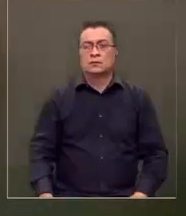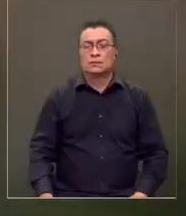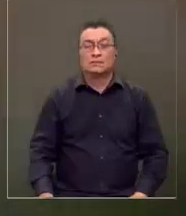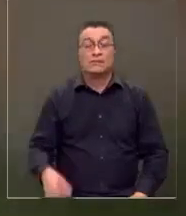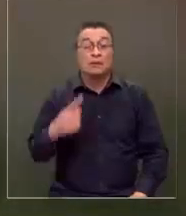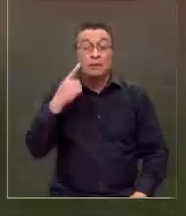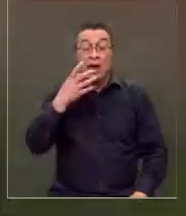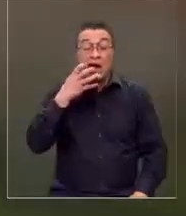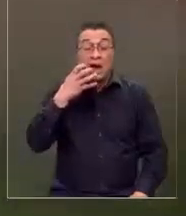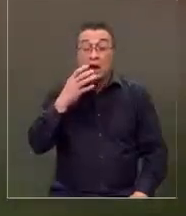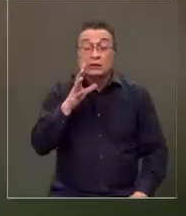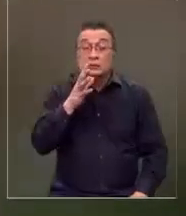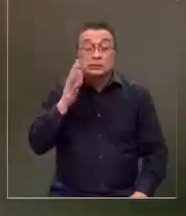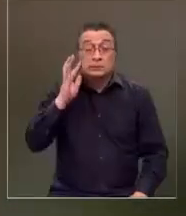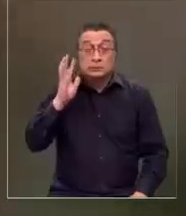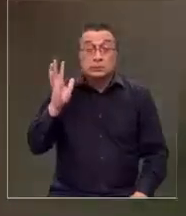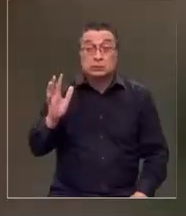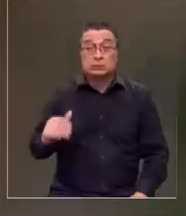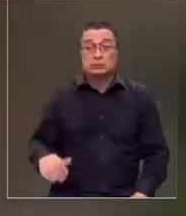No.